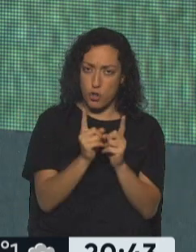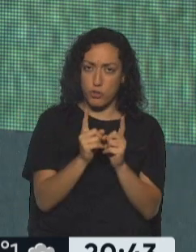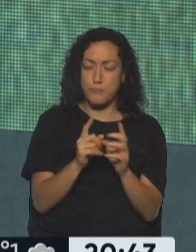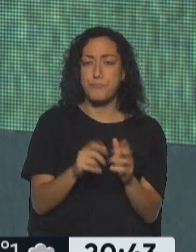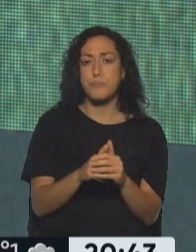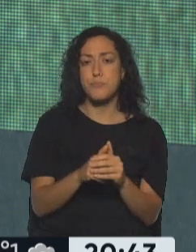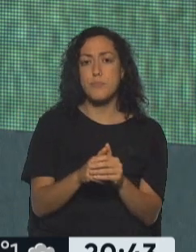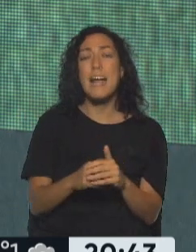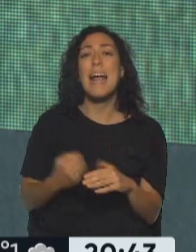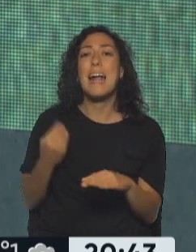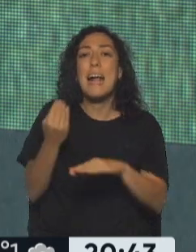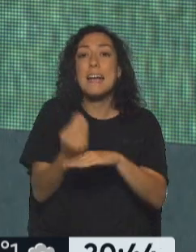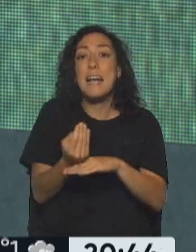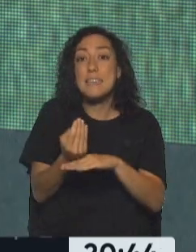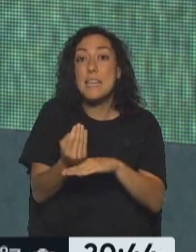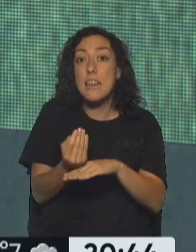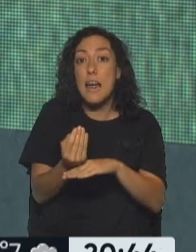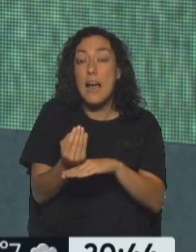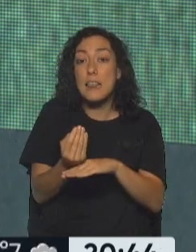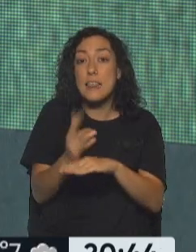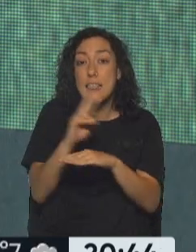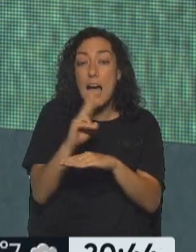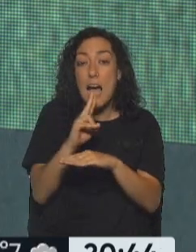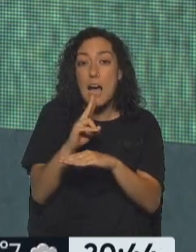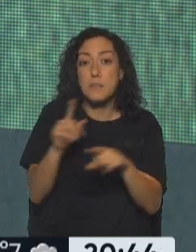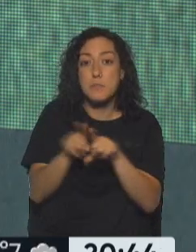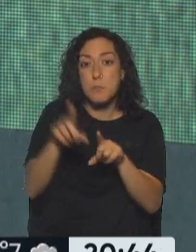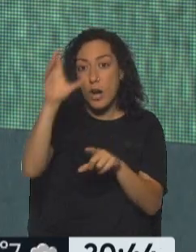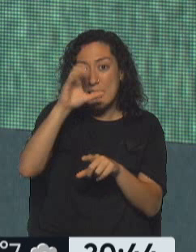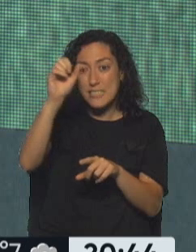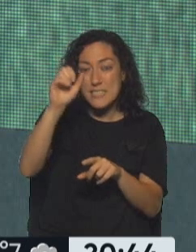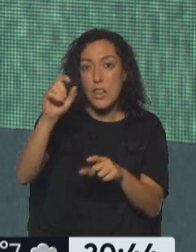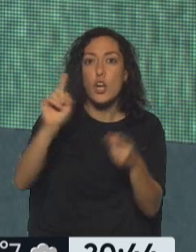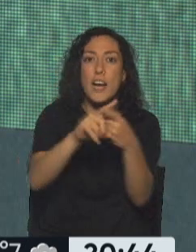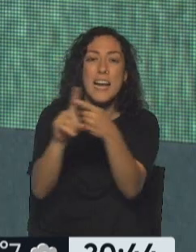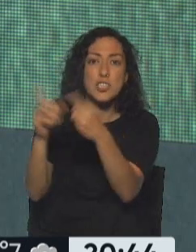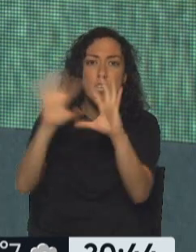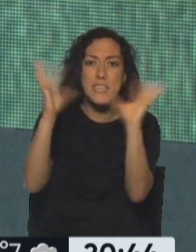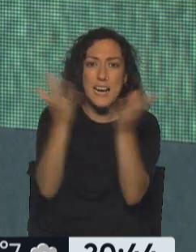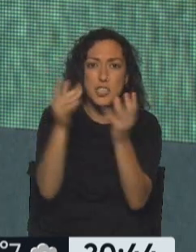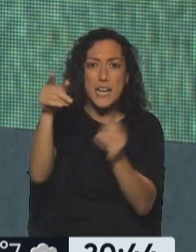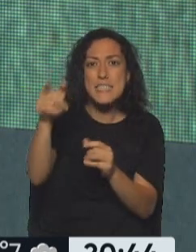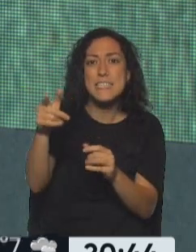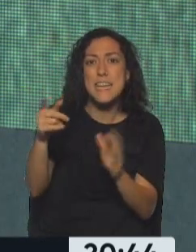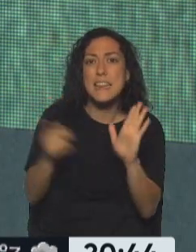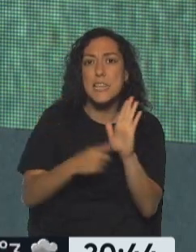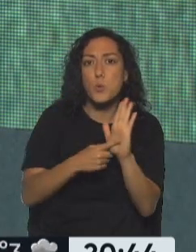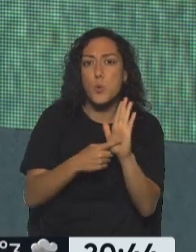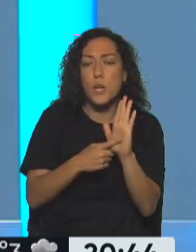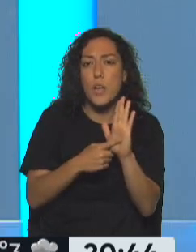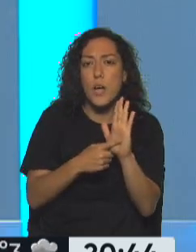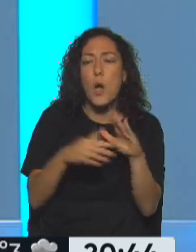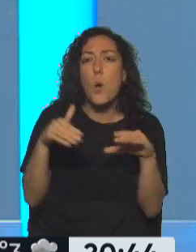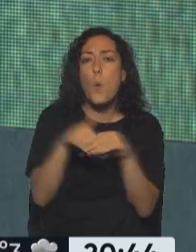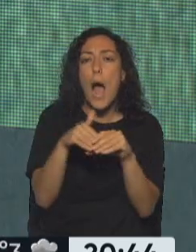Había una candidata que es nuestra mujer en Cancillería Relaciones Internacionales que quería ser titular del Banco